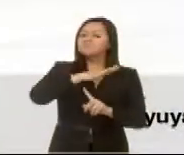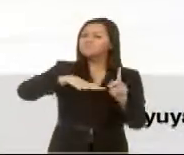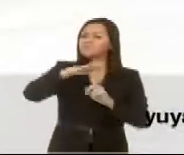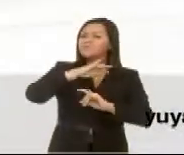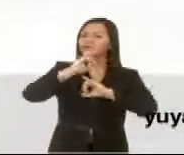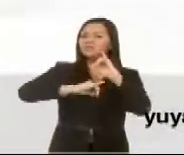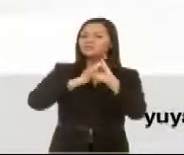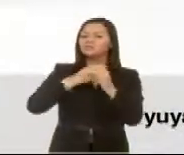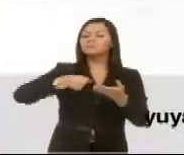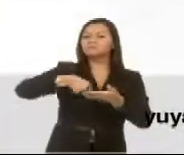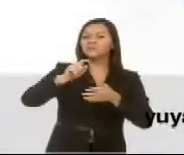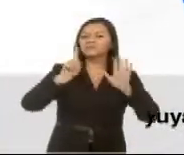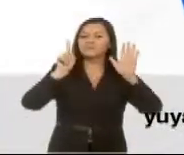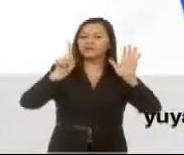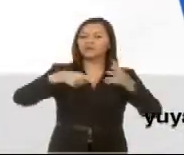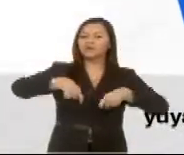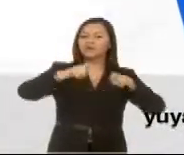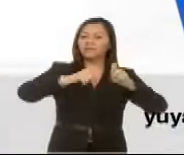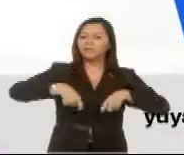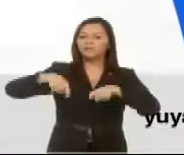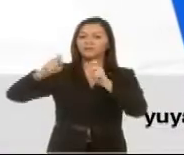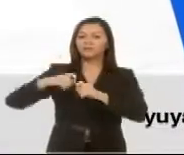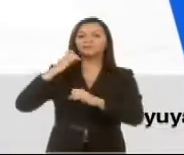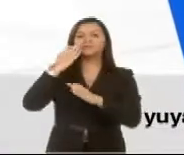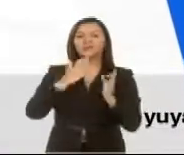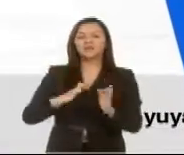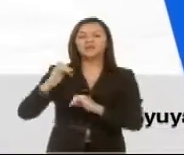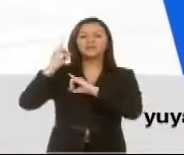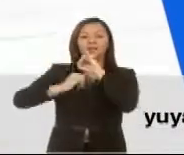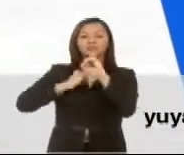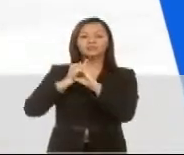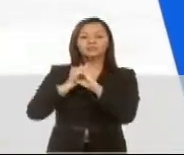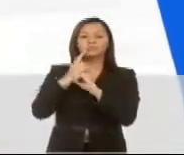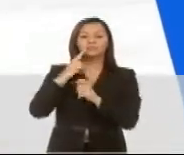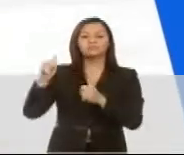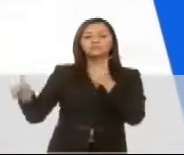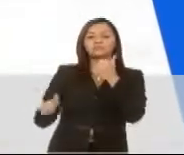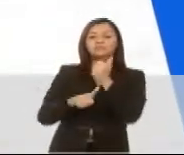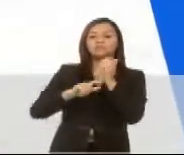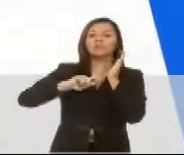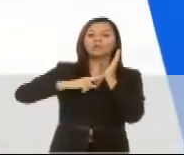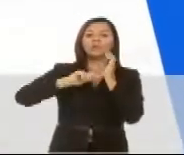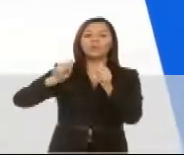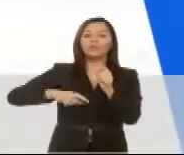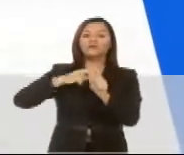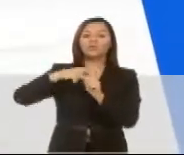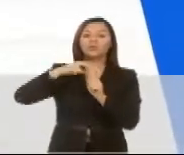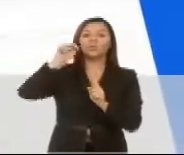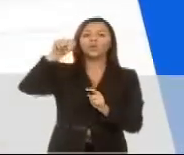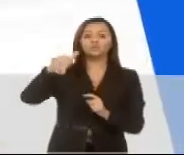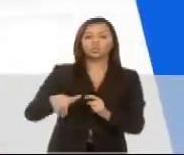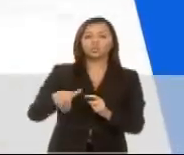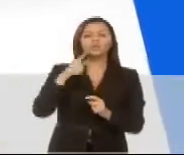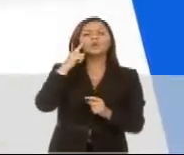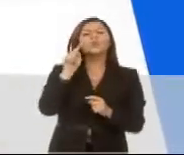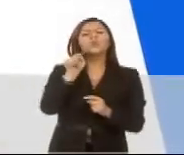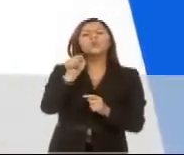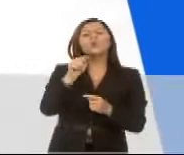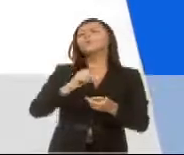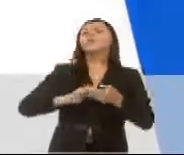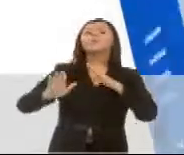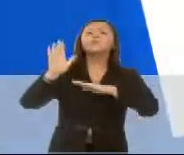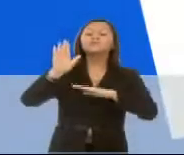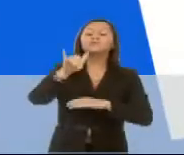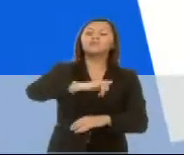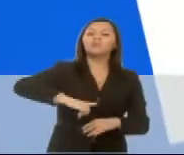En el ámbito internacional aprobó 6 convenios y tratados, entre ellos el protocolo adicional al Tratado Constitutivo de UNASUR sobre compromiso